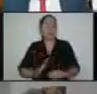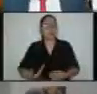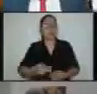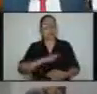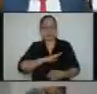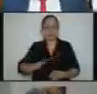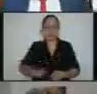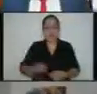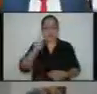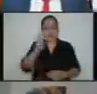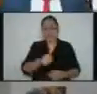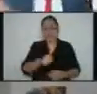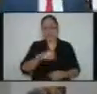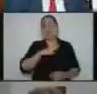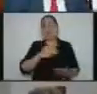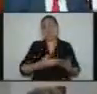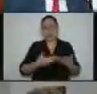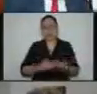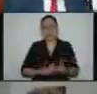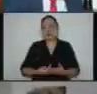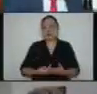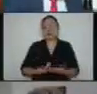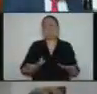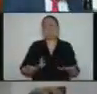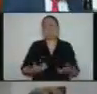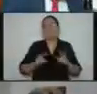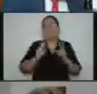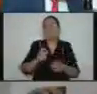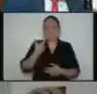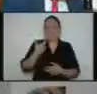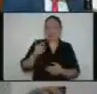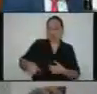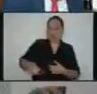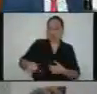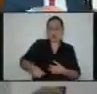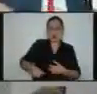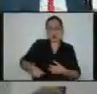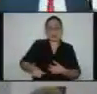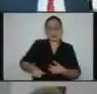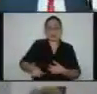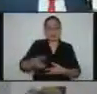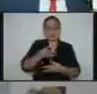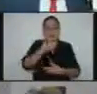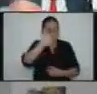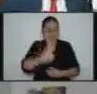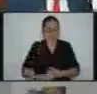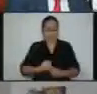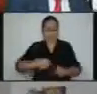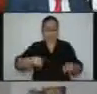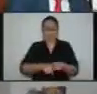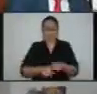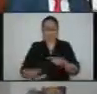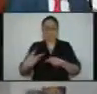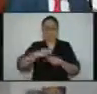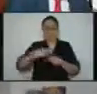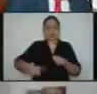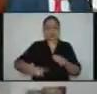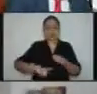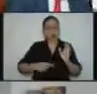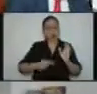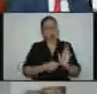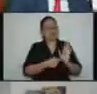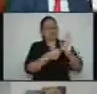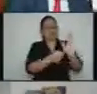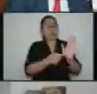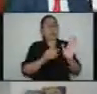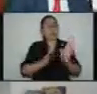como consecuencia el uso indebido de recurso público que es ella misma, ya que su presencia pública